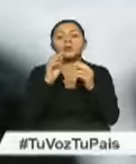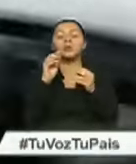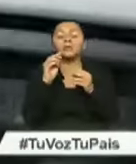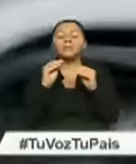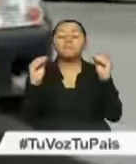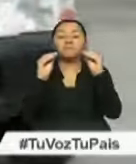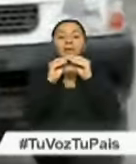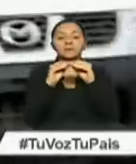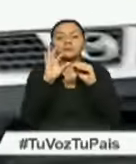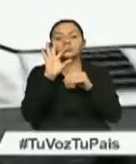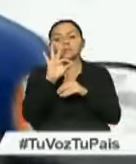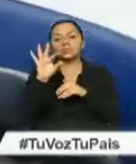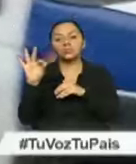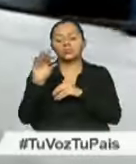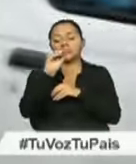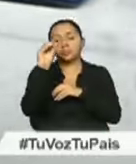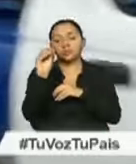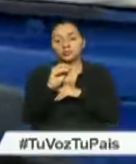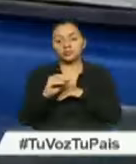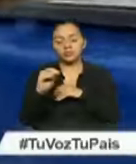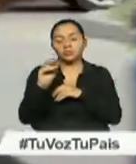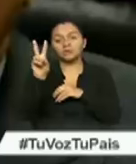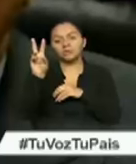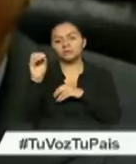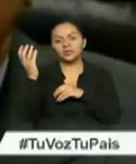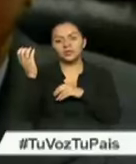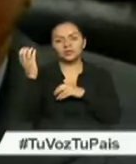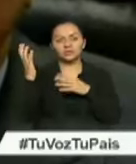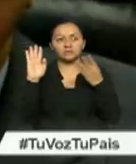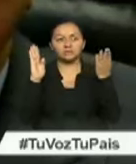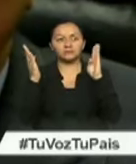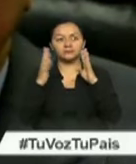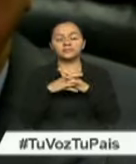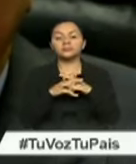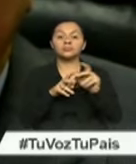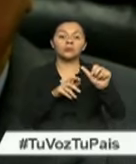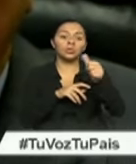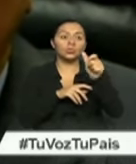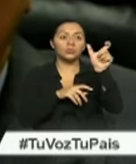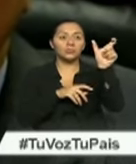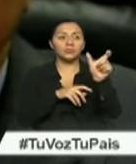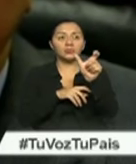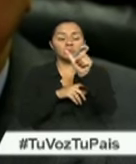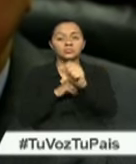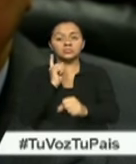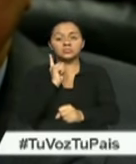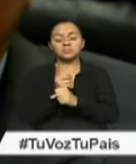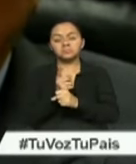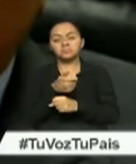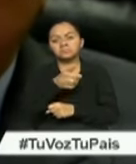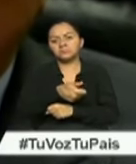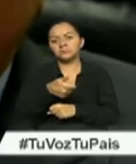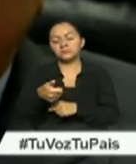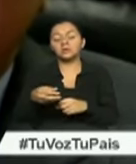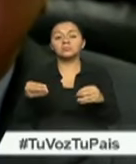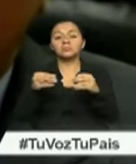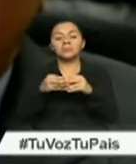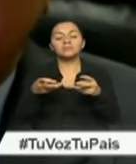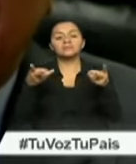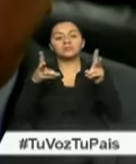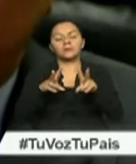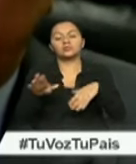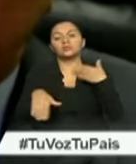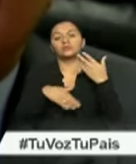aumento del 99% comparado con 2014. Otras personas que son condicionadas por ellos mismos, y por eso es